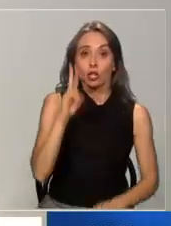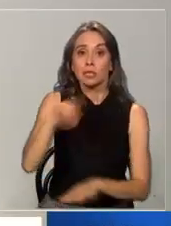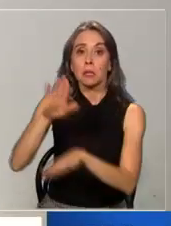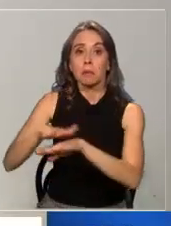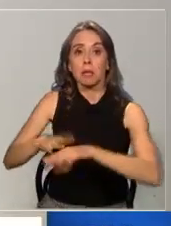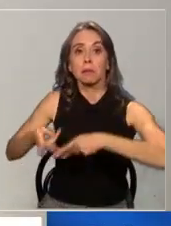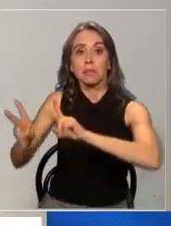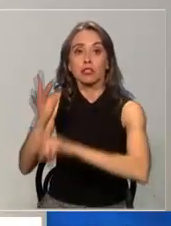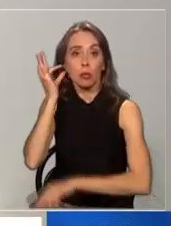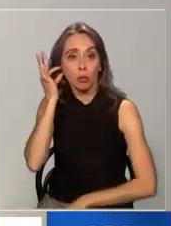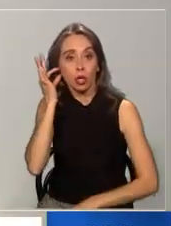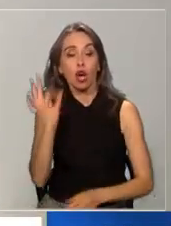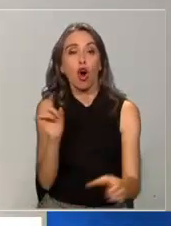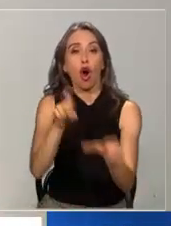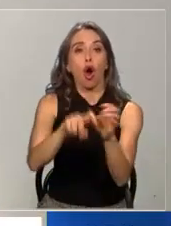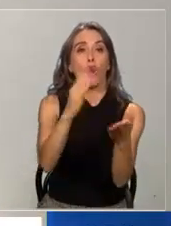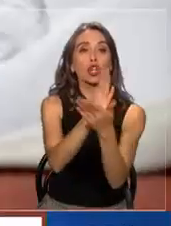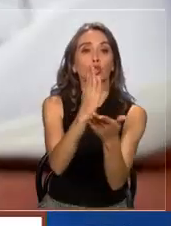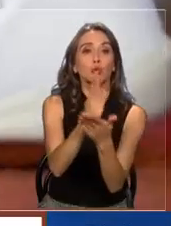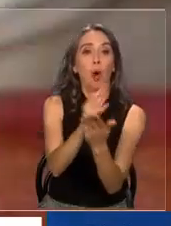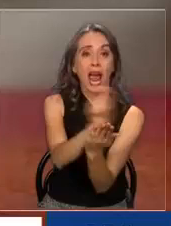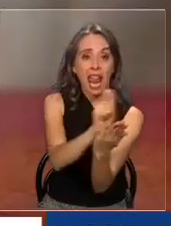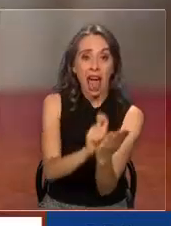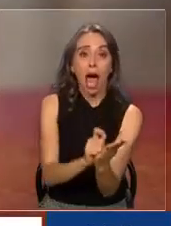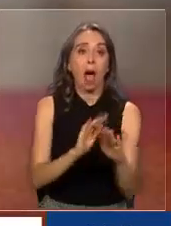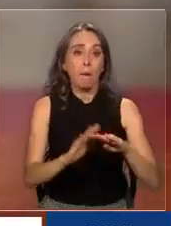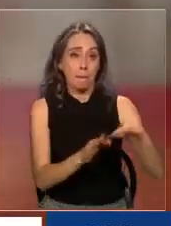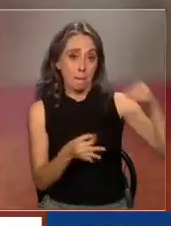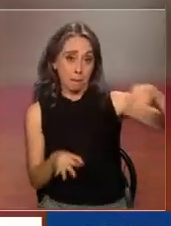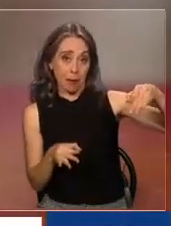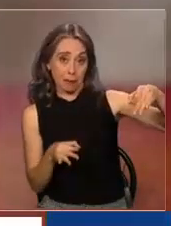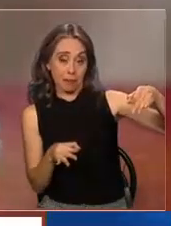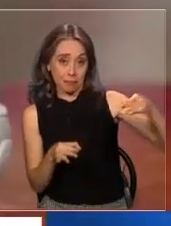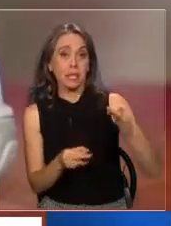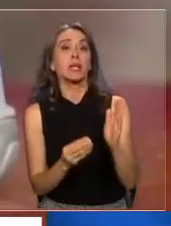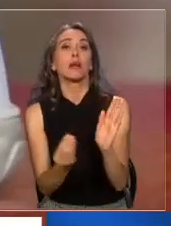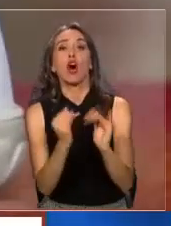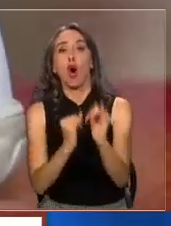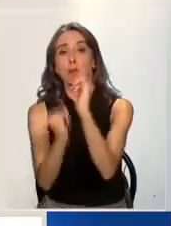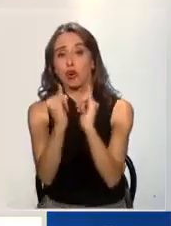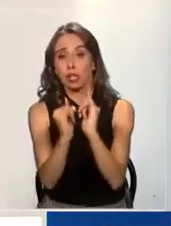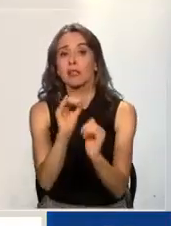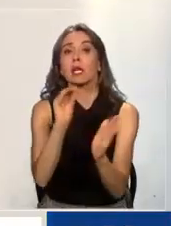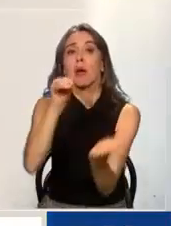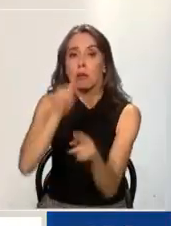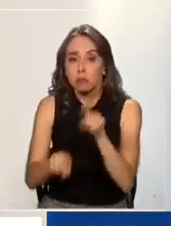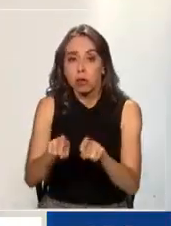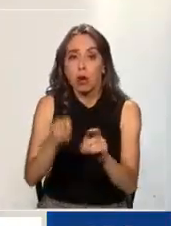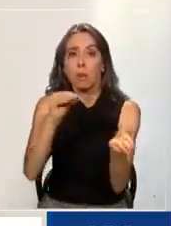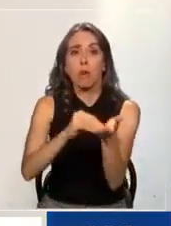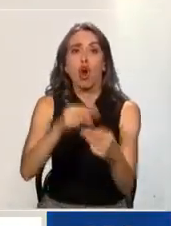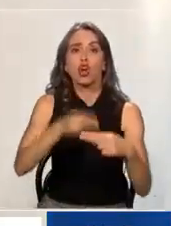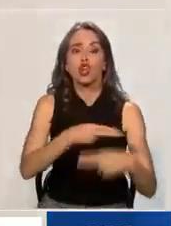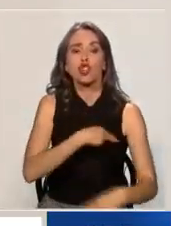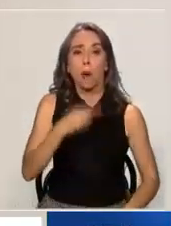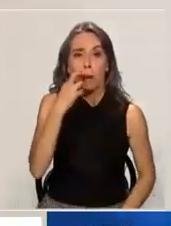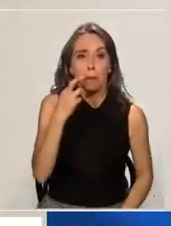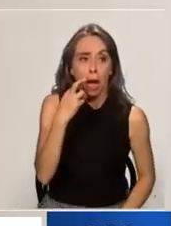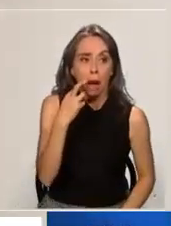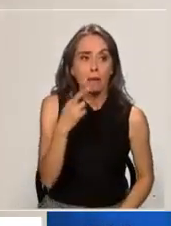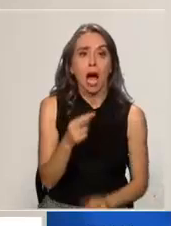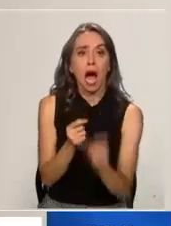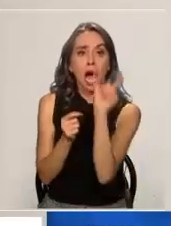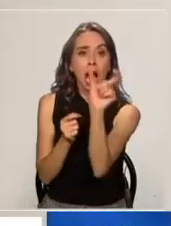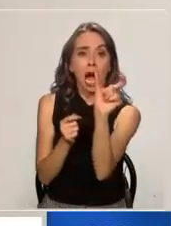O la inscripción al colegio, la postulación al colegio, que hay que poner en el formulario electrónico el nombre del papá. Y si no te deja, dejar